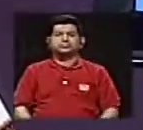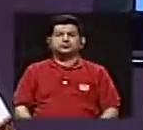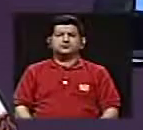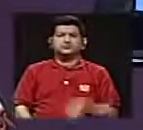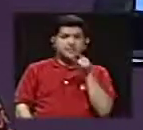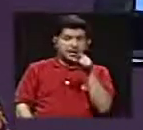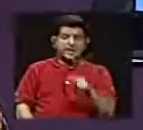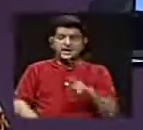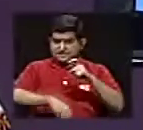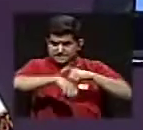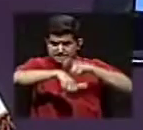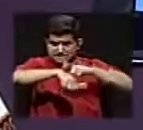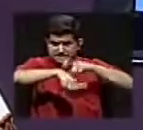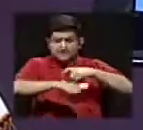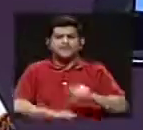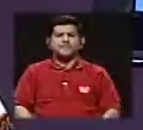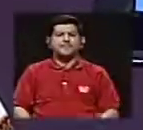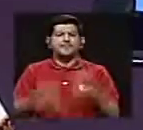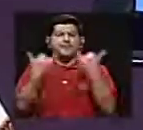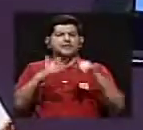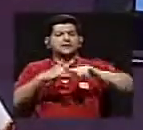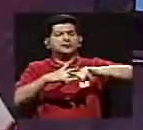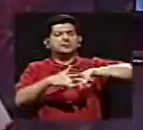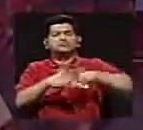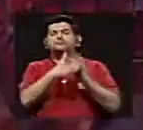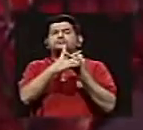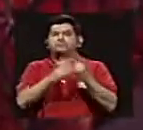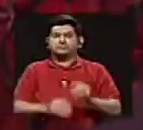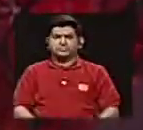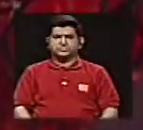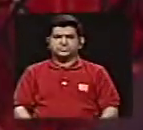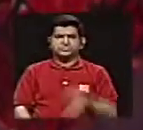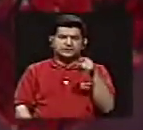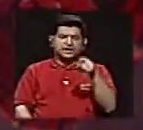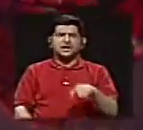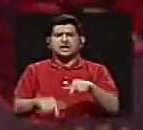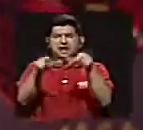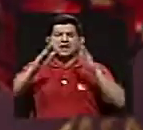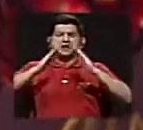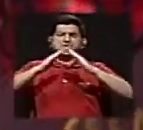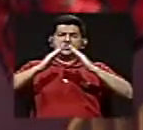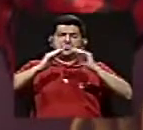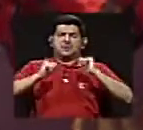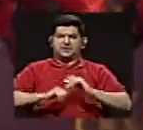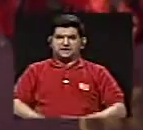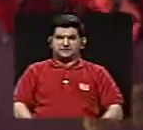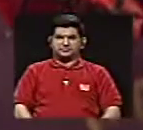que vino la cosecha, ya comenzaron a vivir en el lugar,